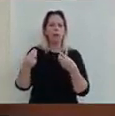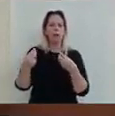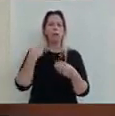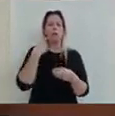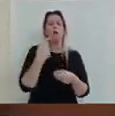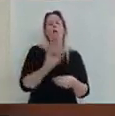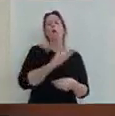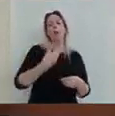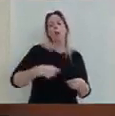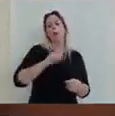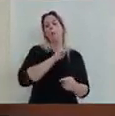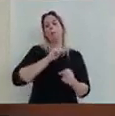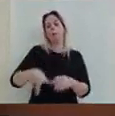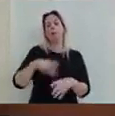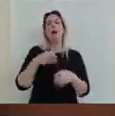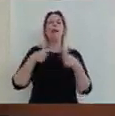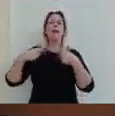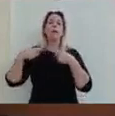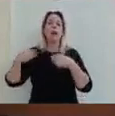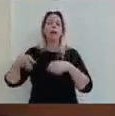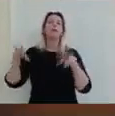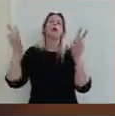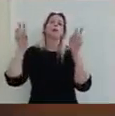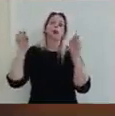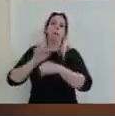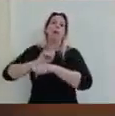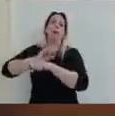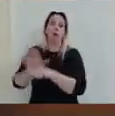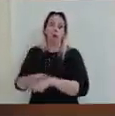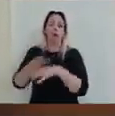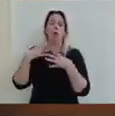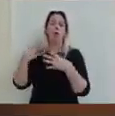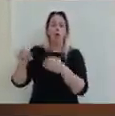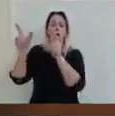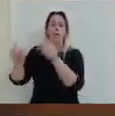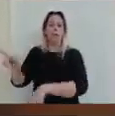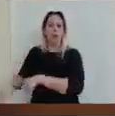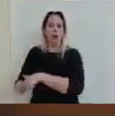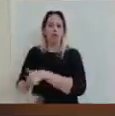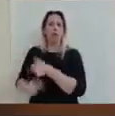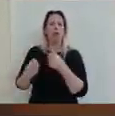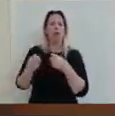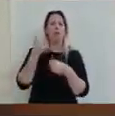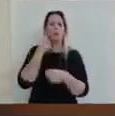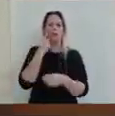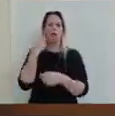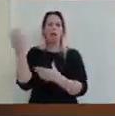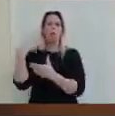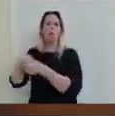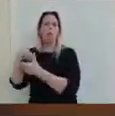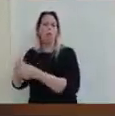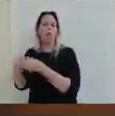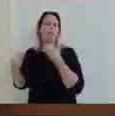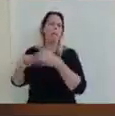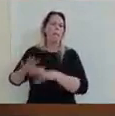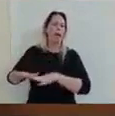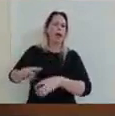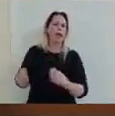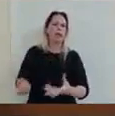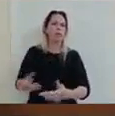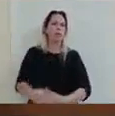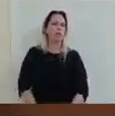estar sabiendo, tiene que saber como contralor en qué se está gastando, para nosotros poder también transmitir a la